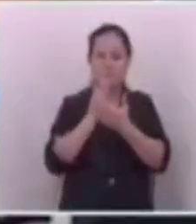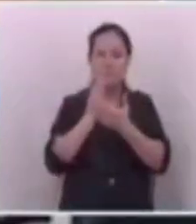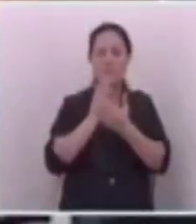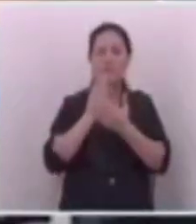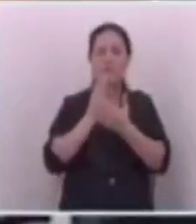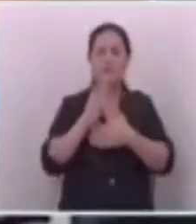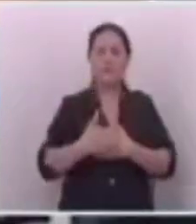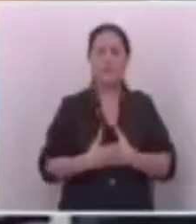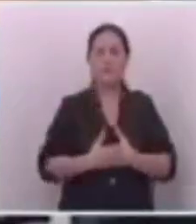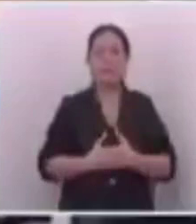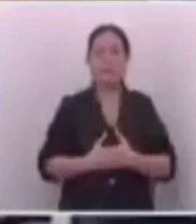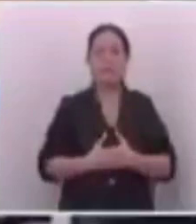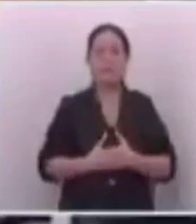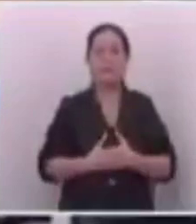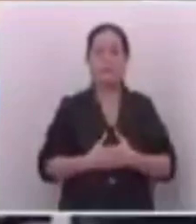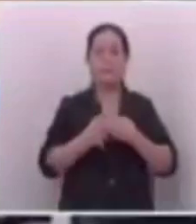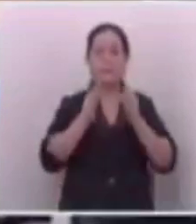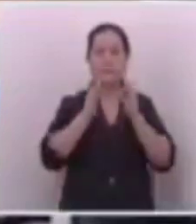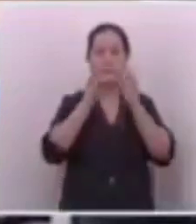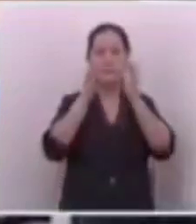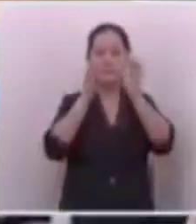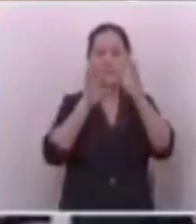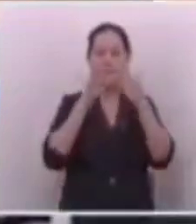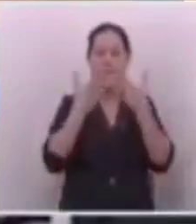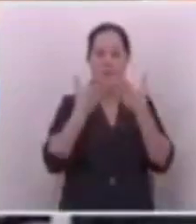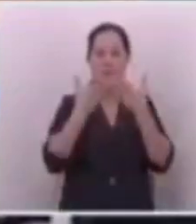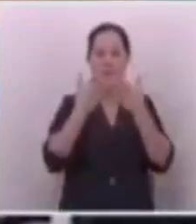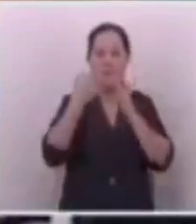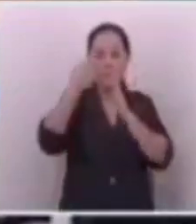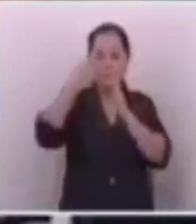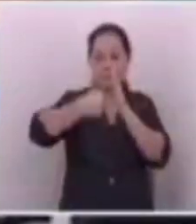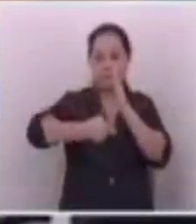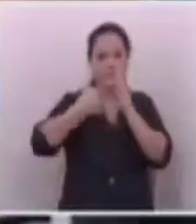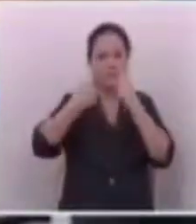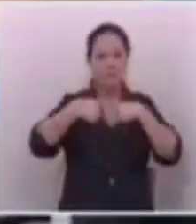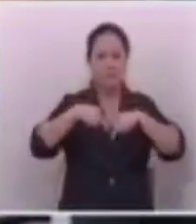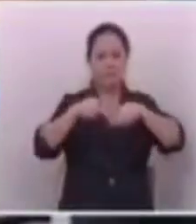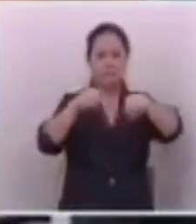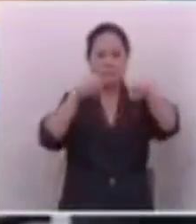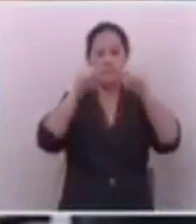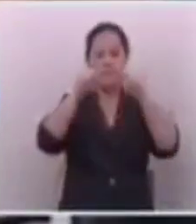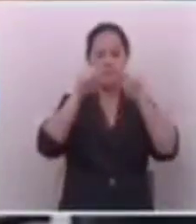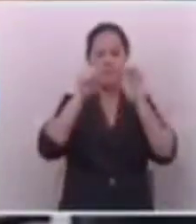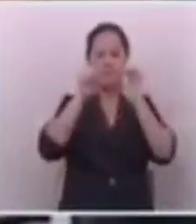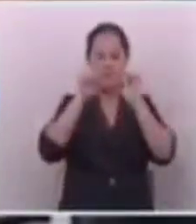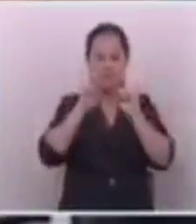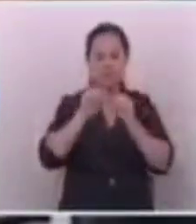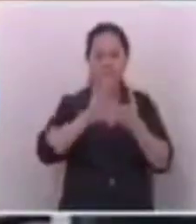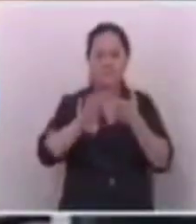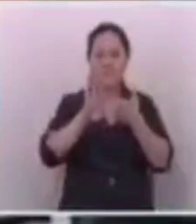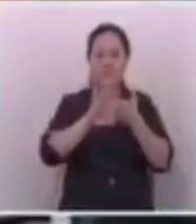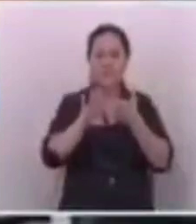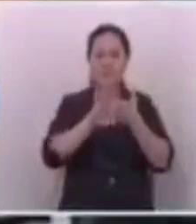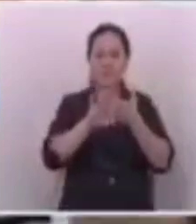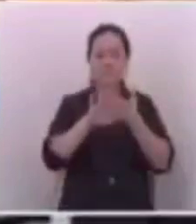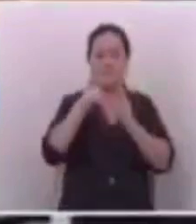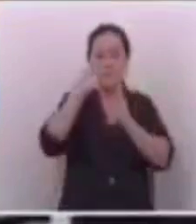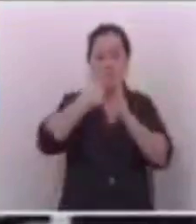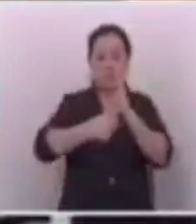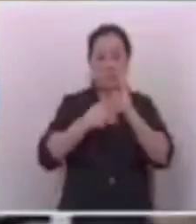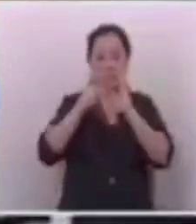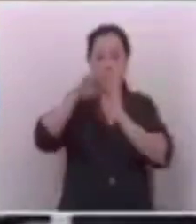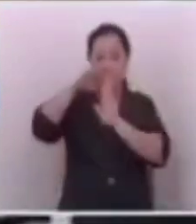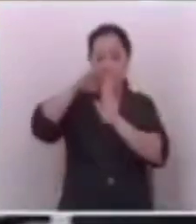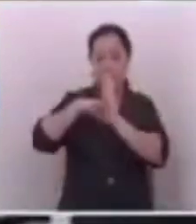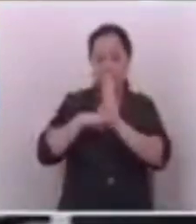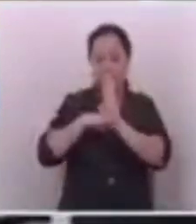estudiaron maneras en las cuales los cotizantes iban a poder pagar una comisión aún